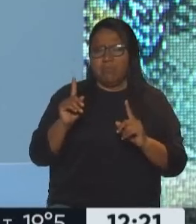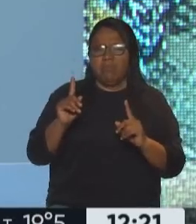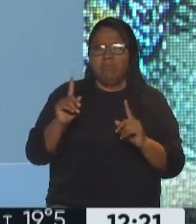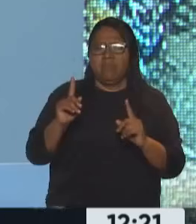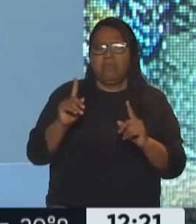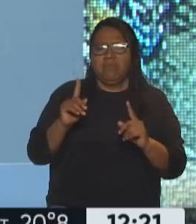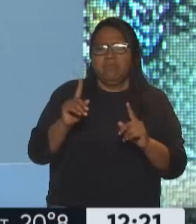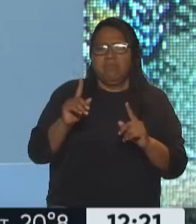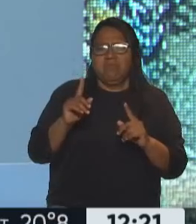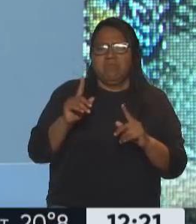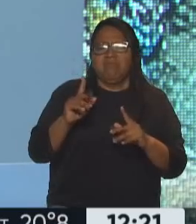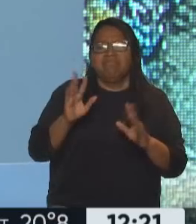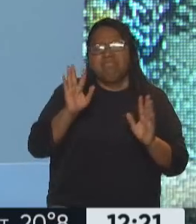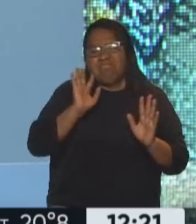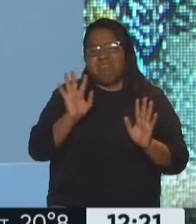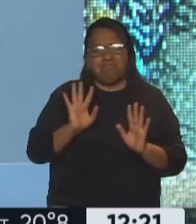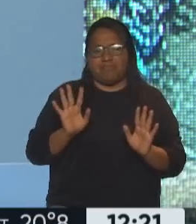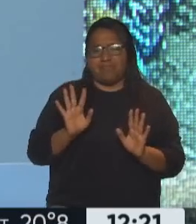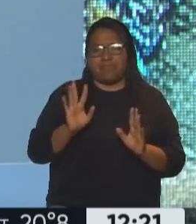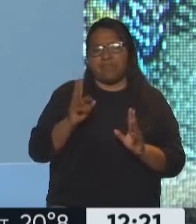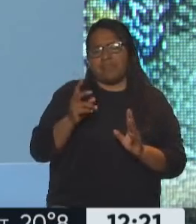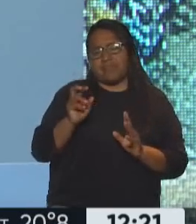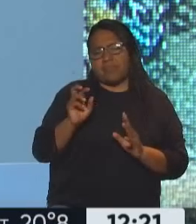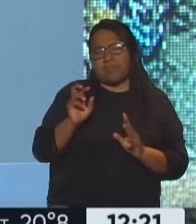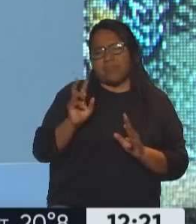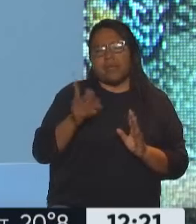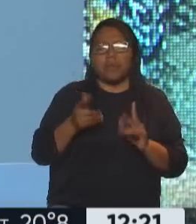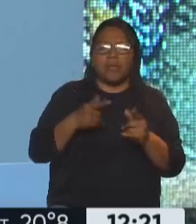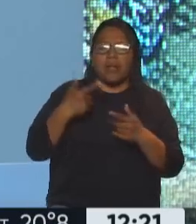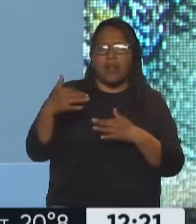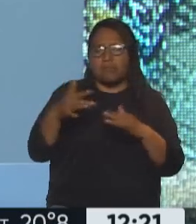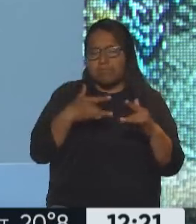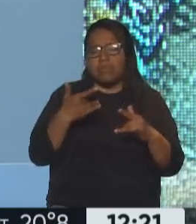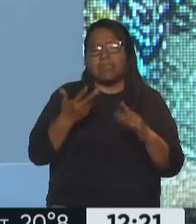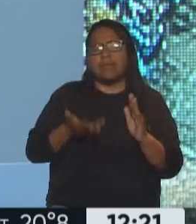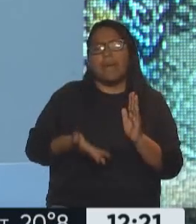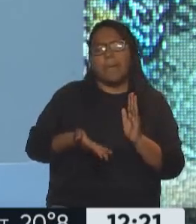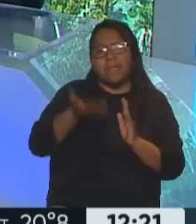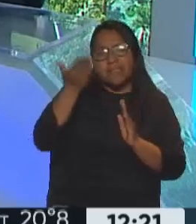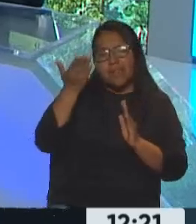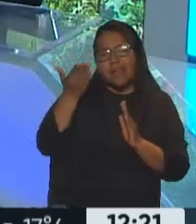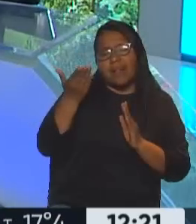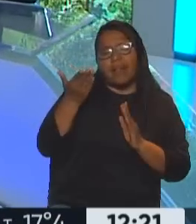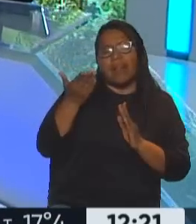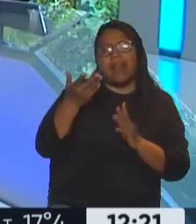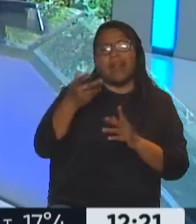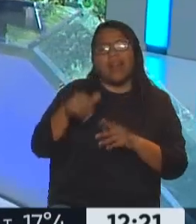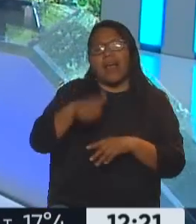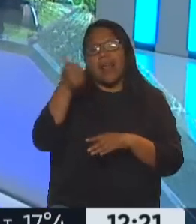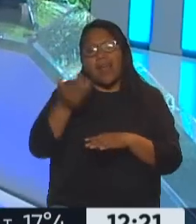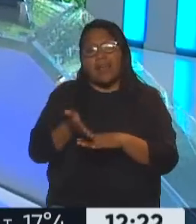algunos técnicos descartaban la posibilidad, por ejemplo, de aumentar, porque una de las versiones era que se iba a aumentar el anticipo de